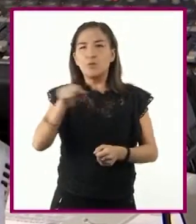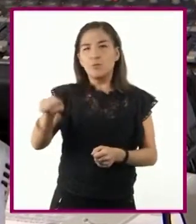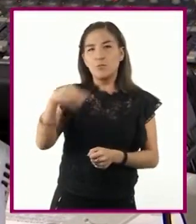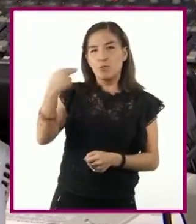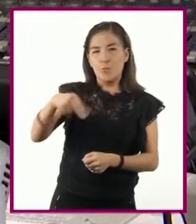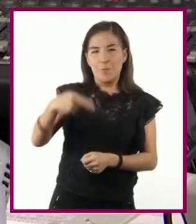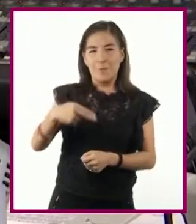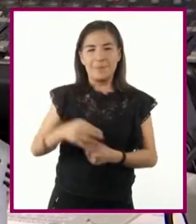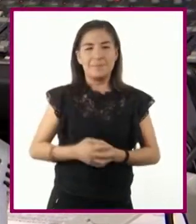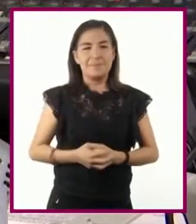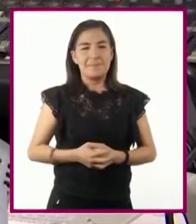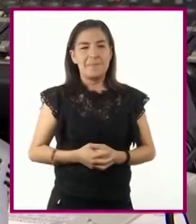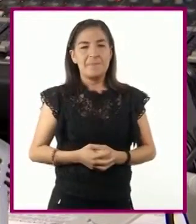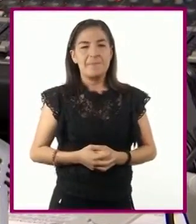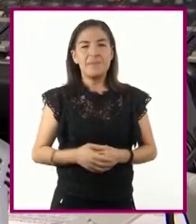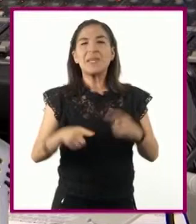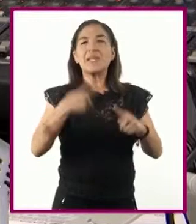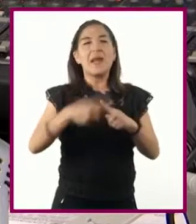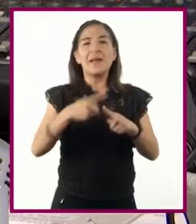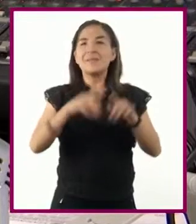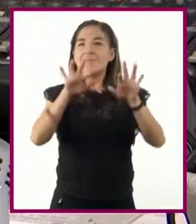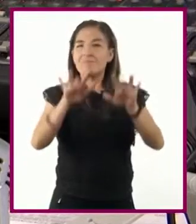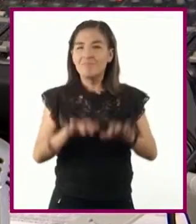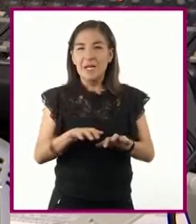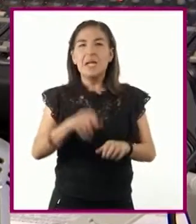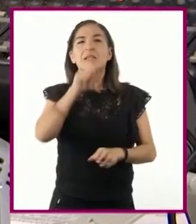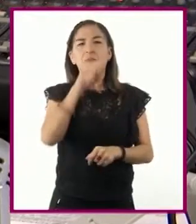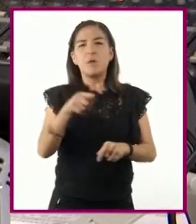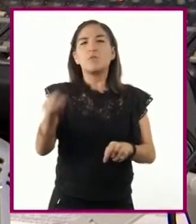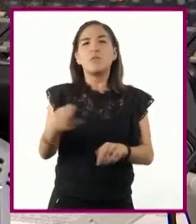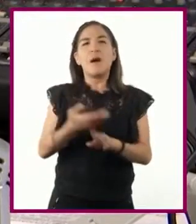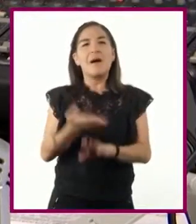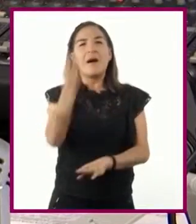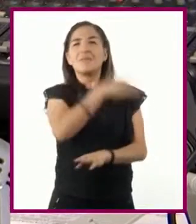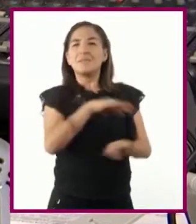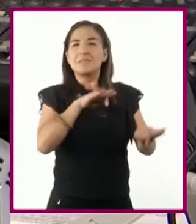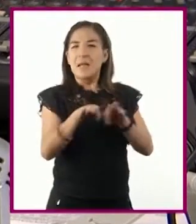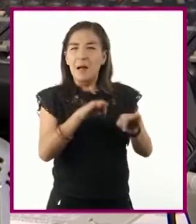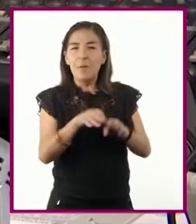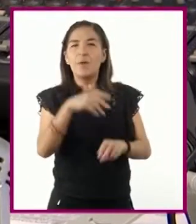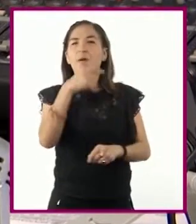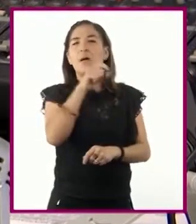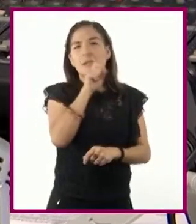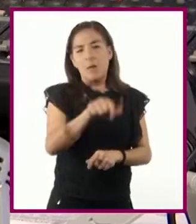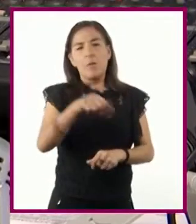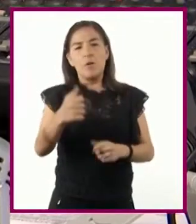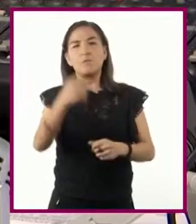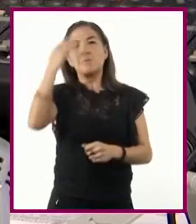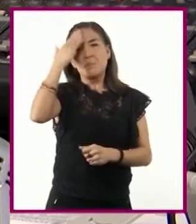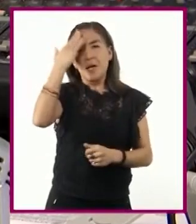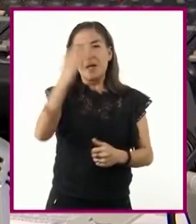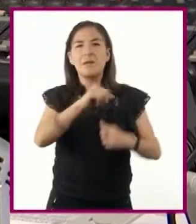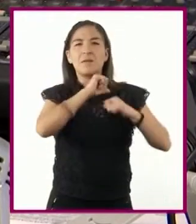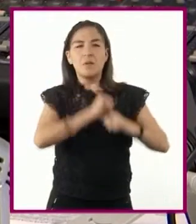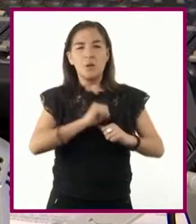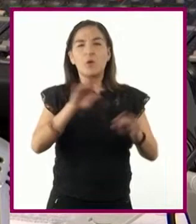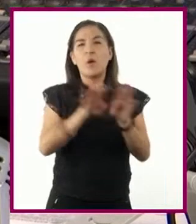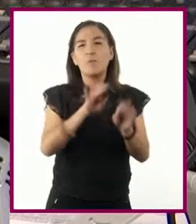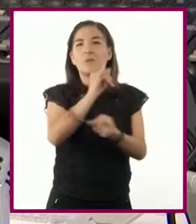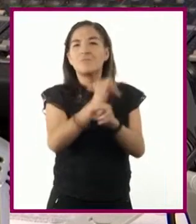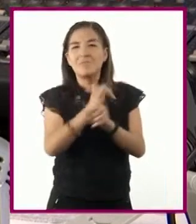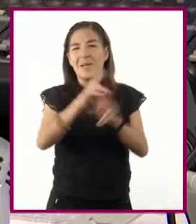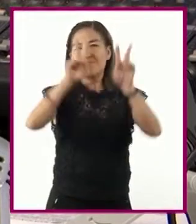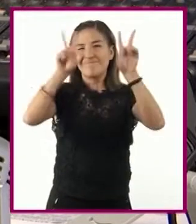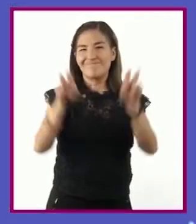texto y ver su producción, así como si otros autores citan esas